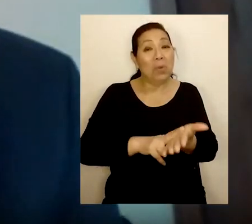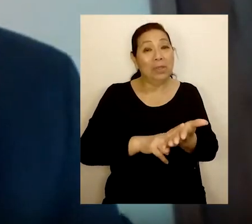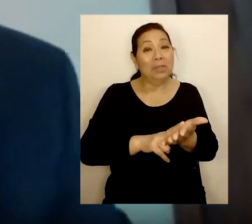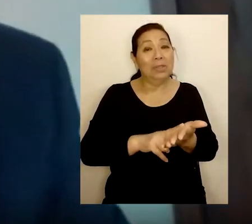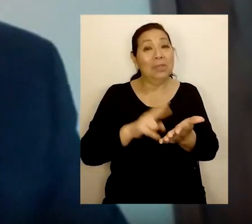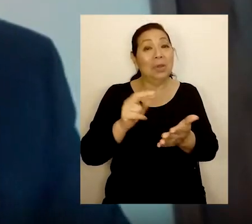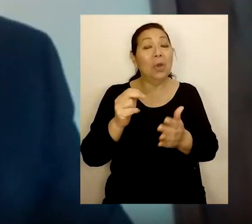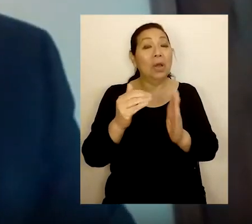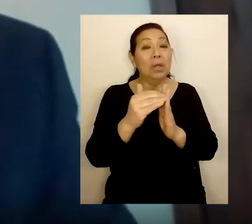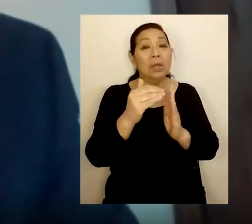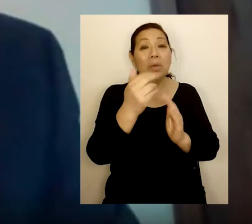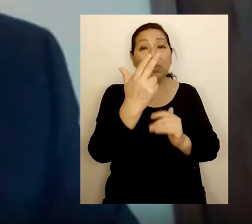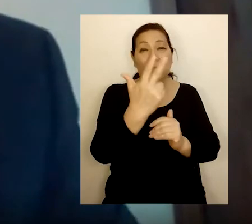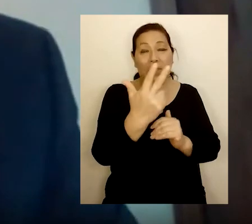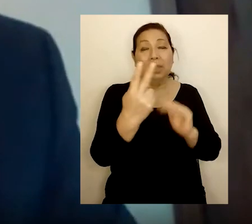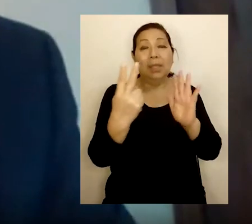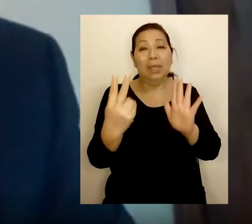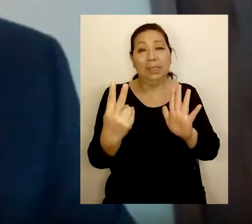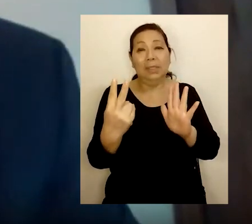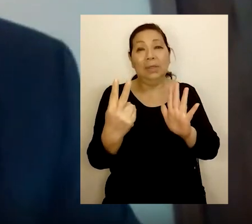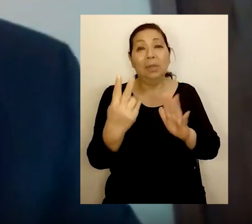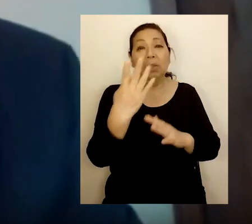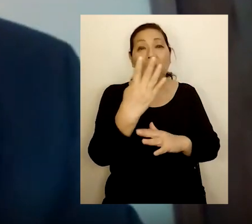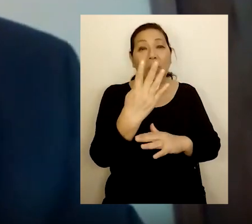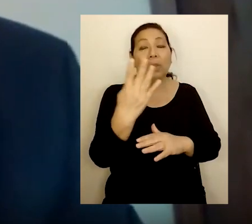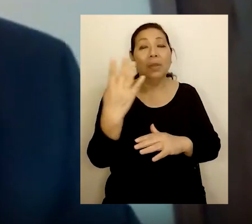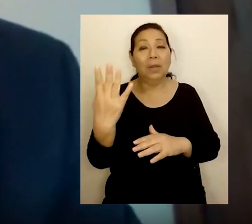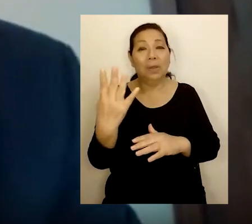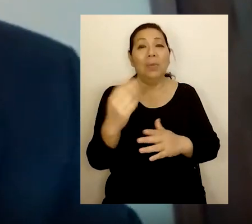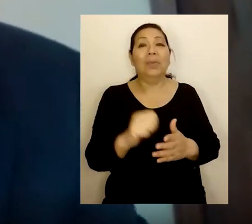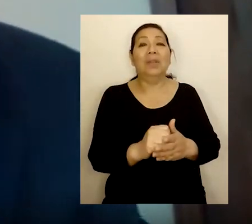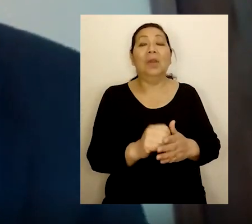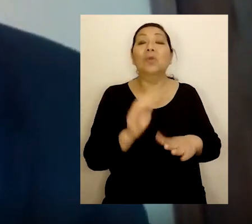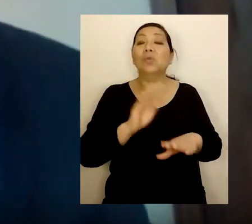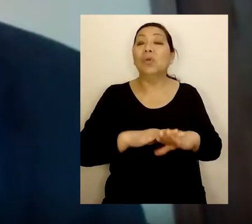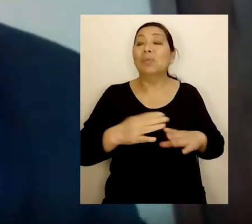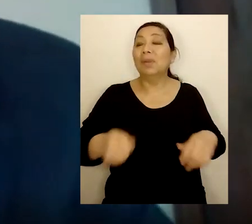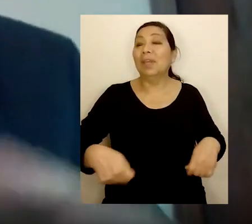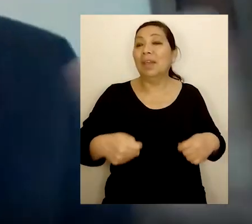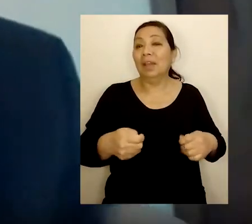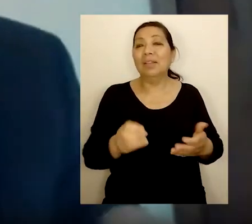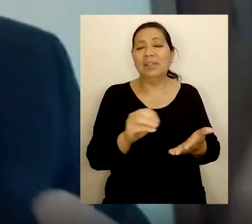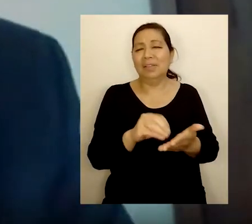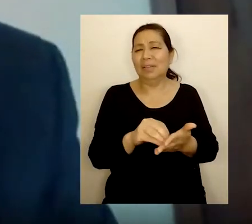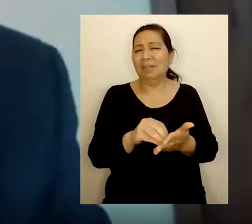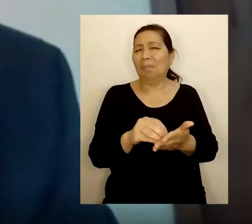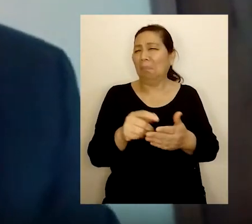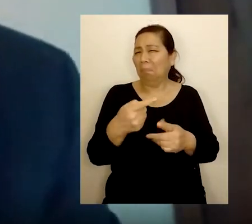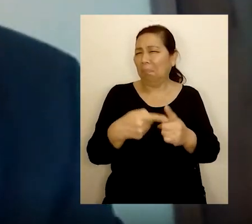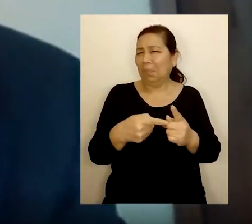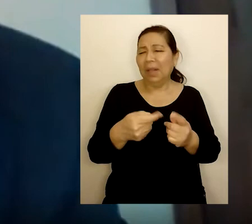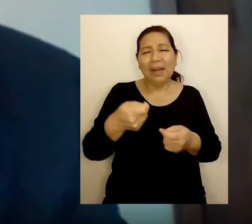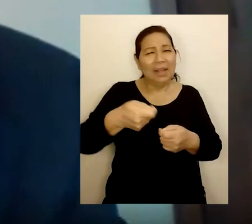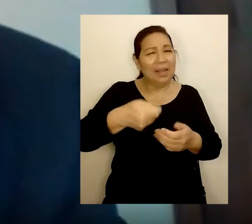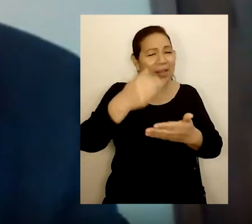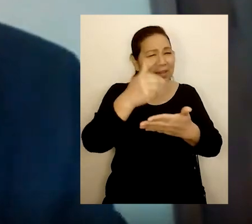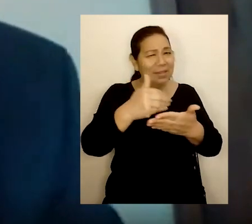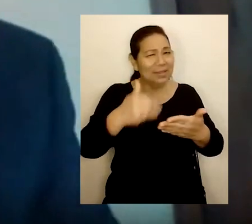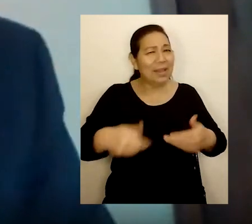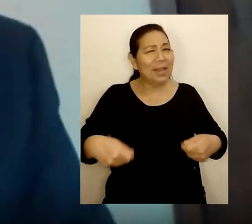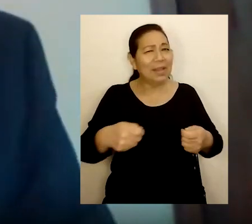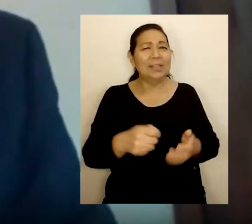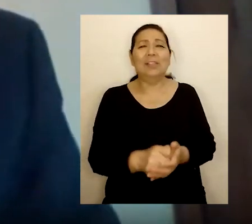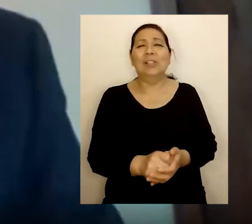Renta, el artículo 37 y 44, sobre gasto. Aplicación indebida de las reglas sobre